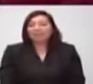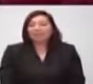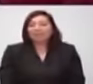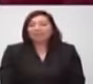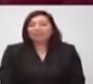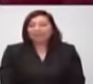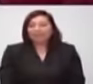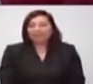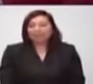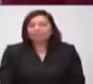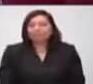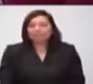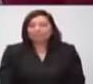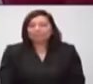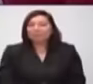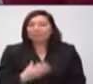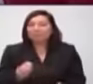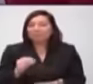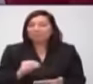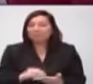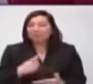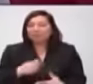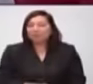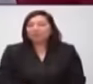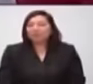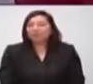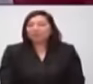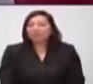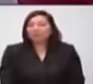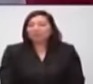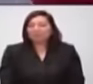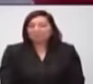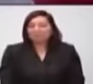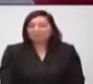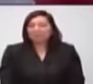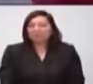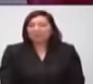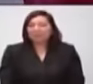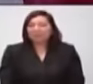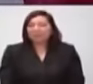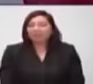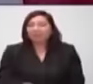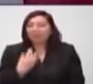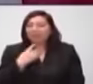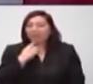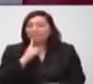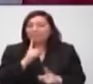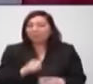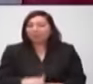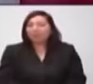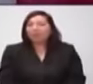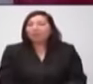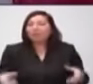alcalde de la municipalidad. Un gusto volverla a ver a la señorita teniente alcaldesa, y voy a repetir lo que ya pregunté en